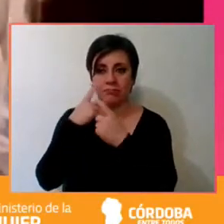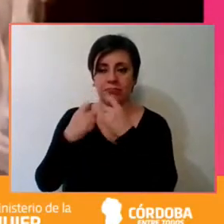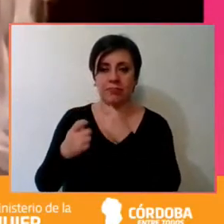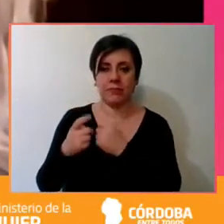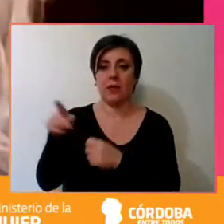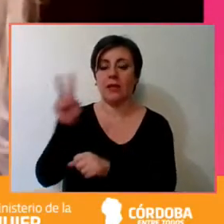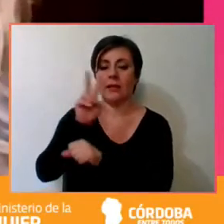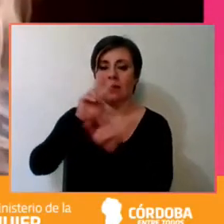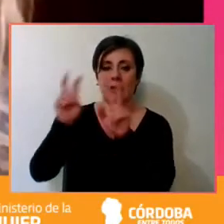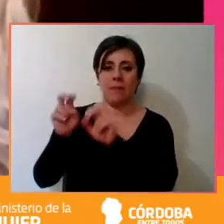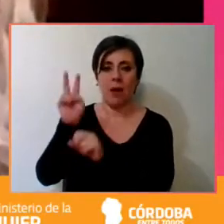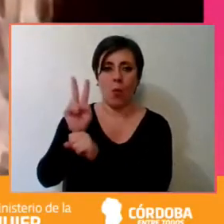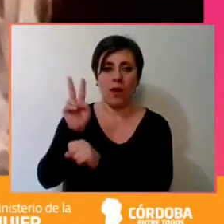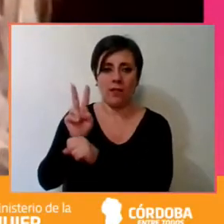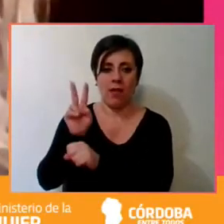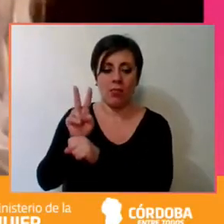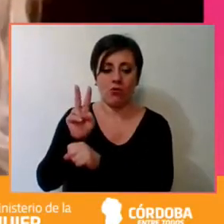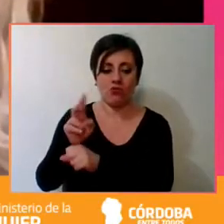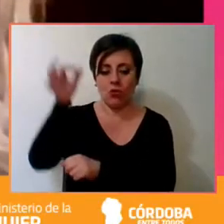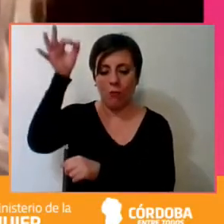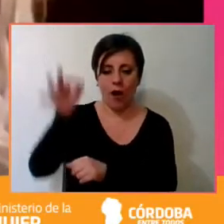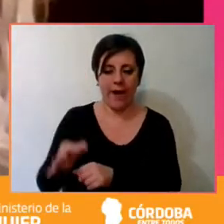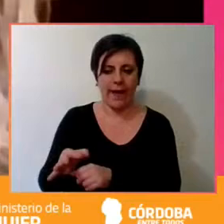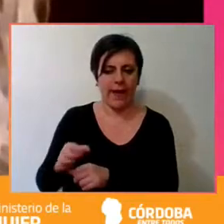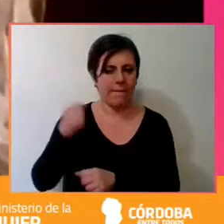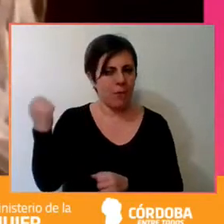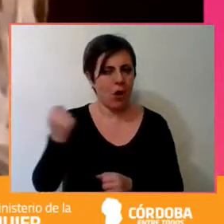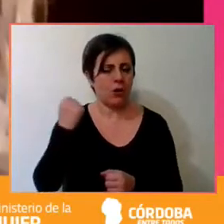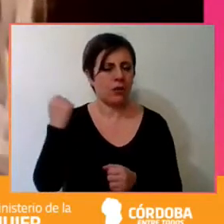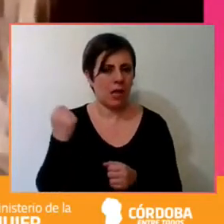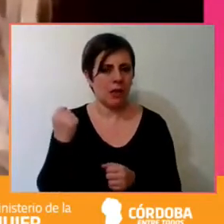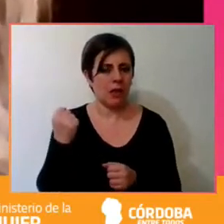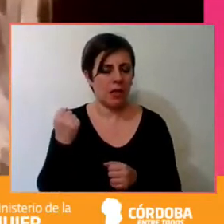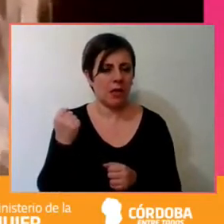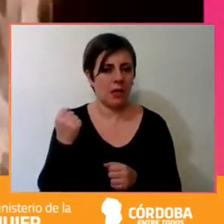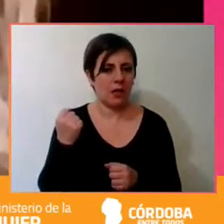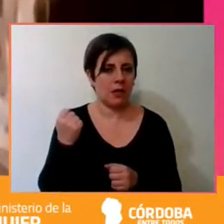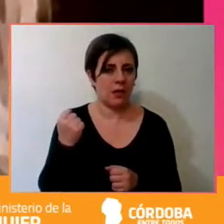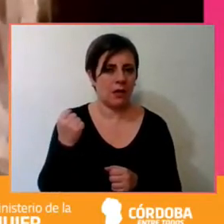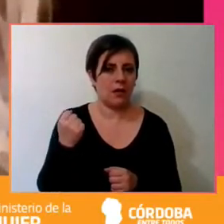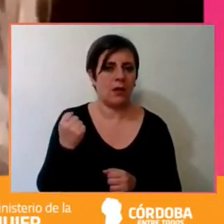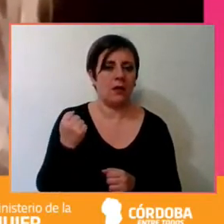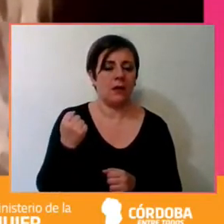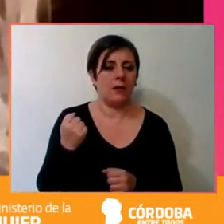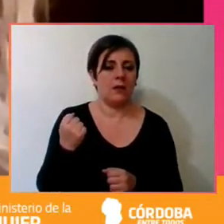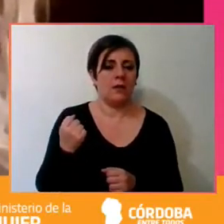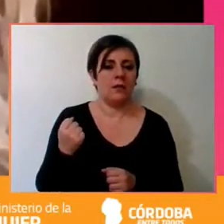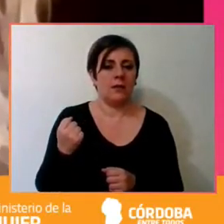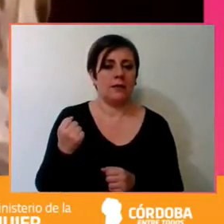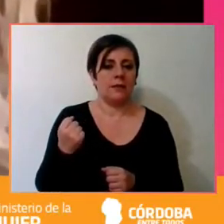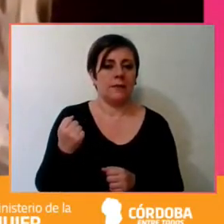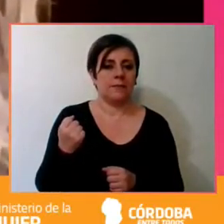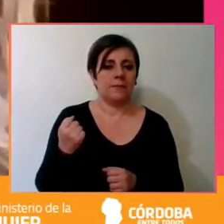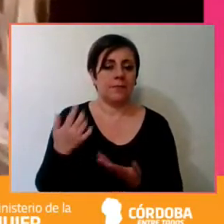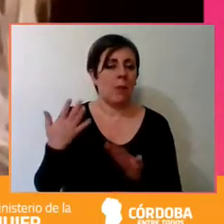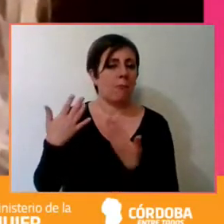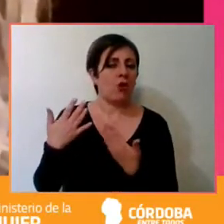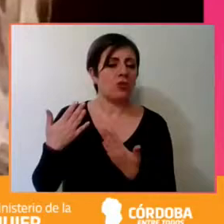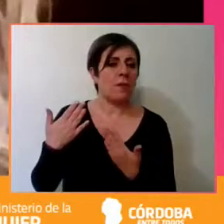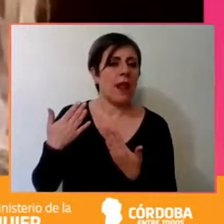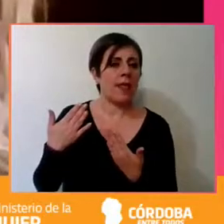los cuidados como un eje estratégico en la medida que es la